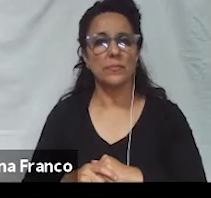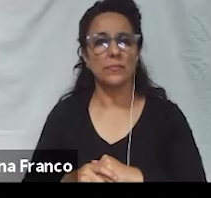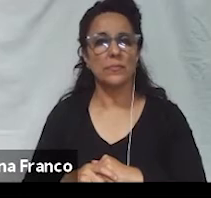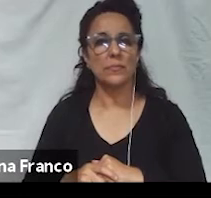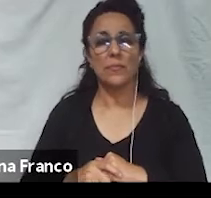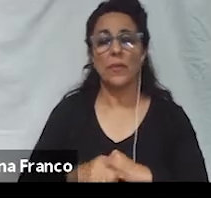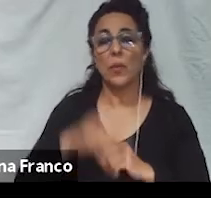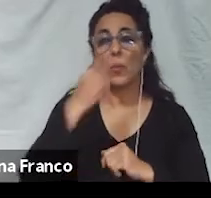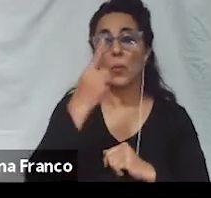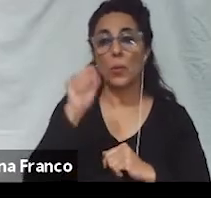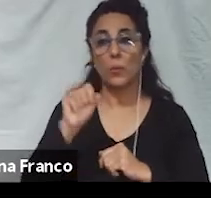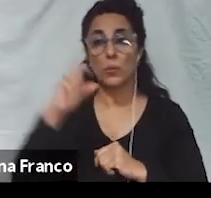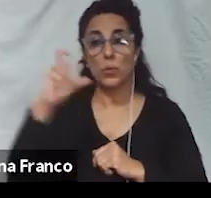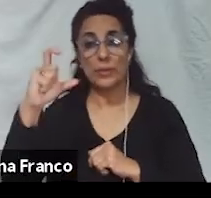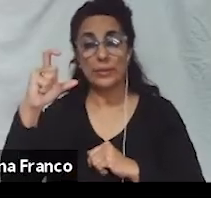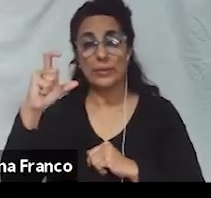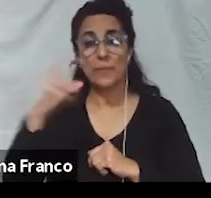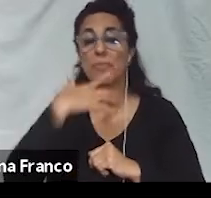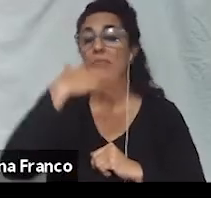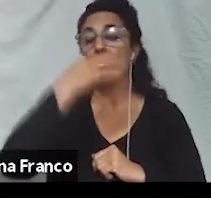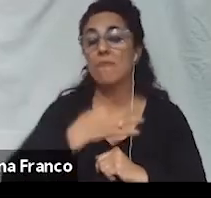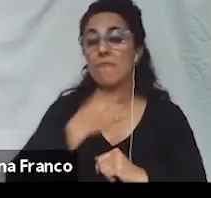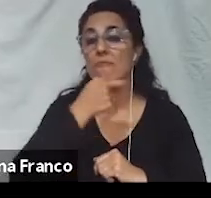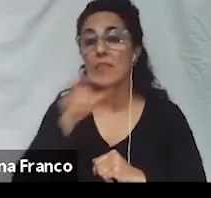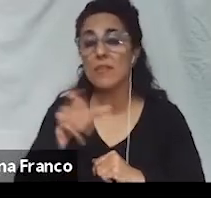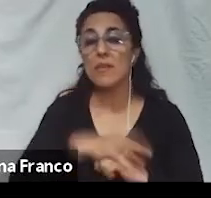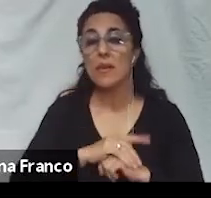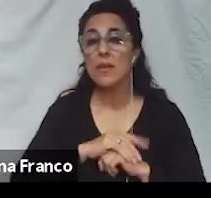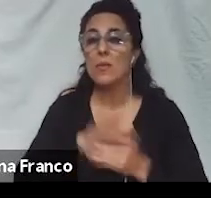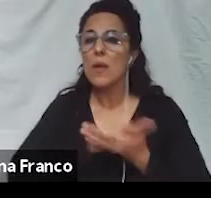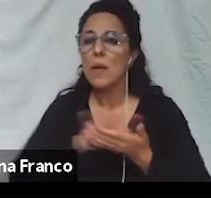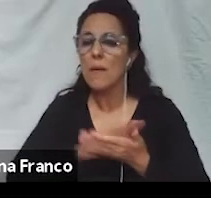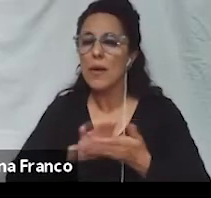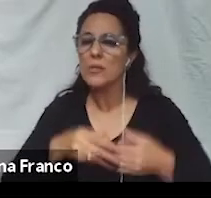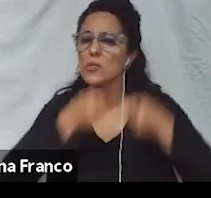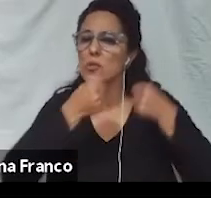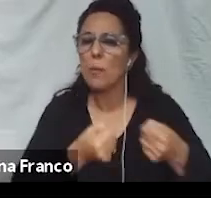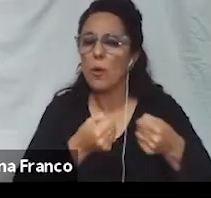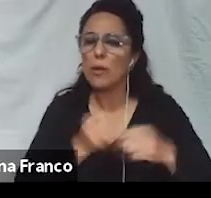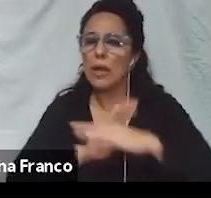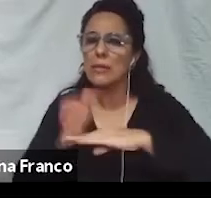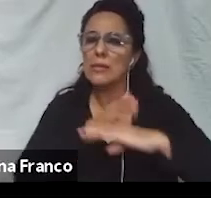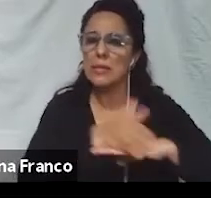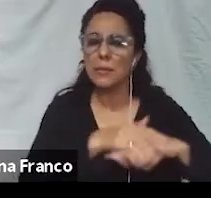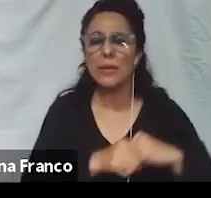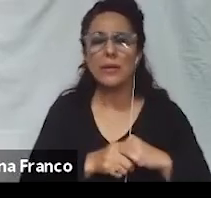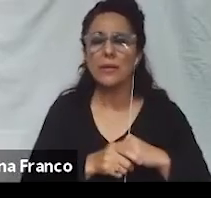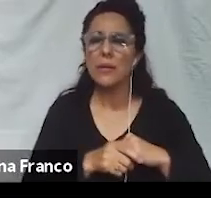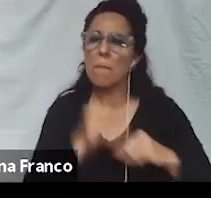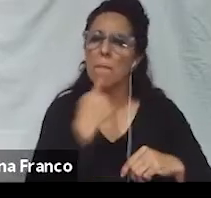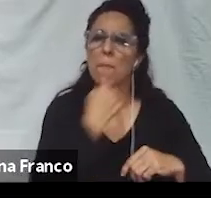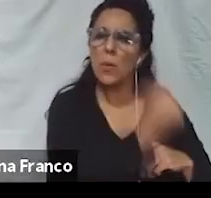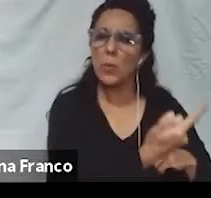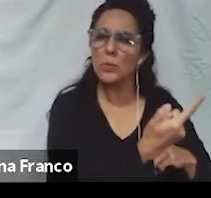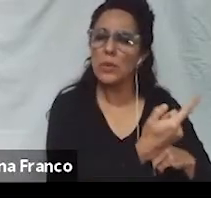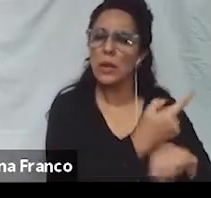El siguiente, que es el 1.c, paso 1.c, es definir una base de soporte de accesibilidad. Y acá es que